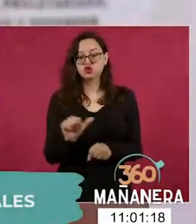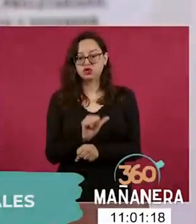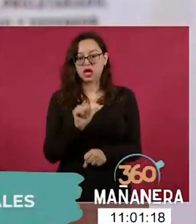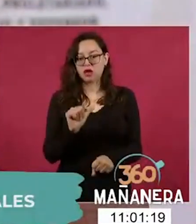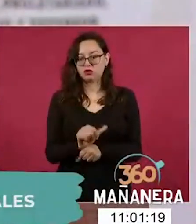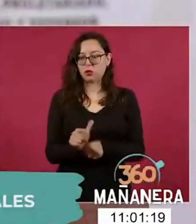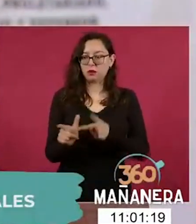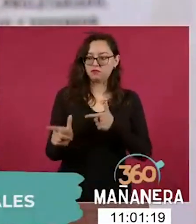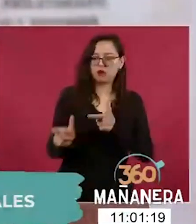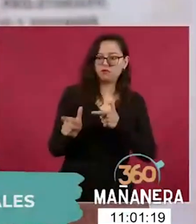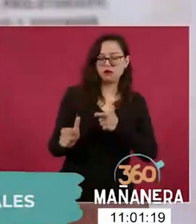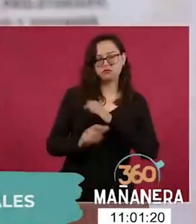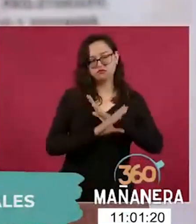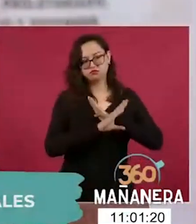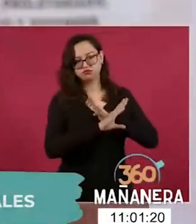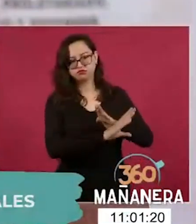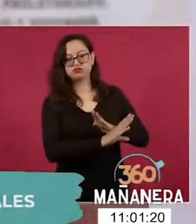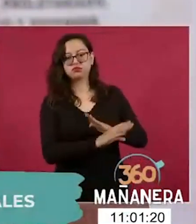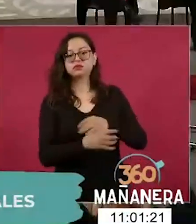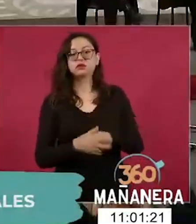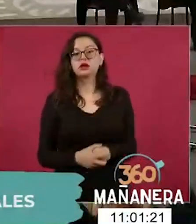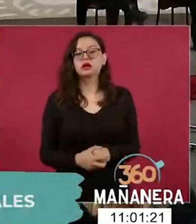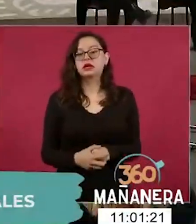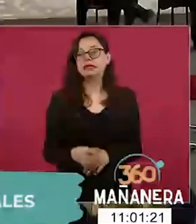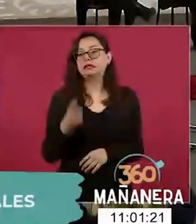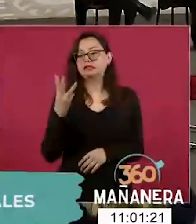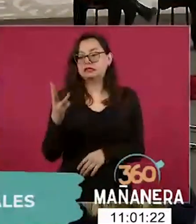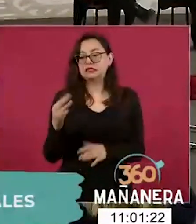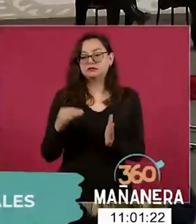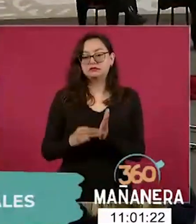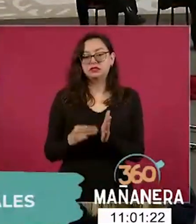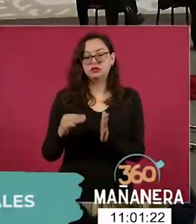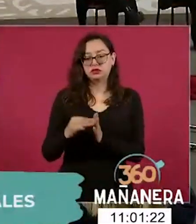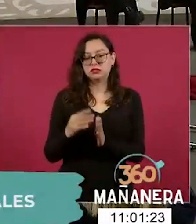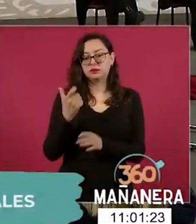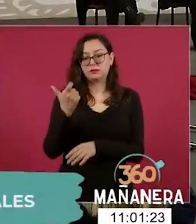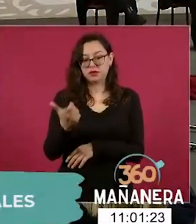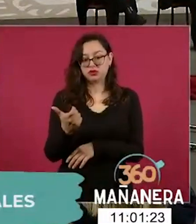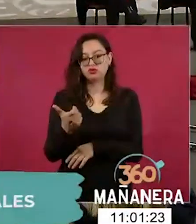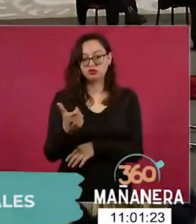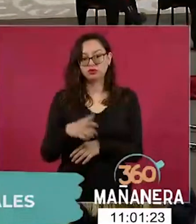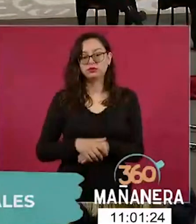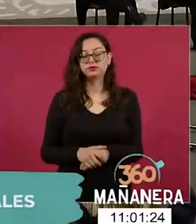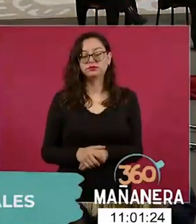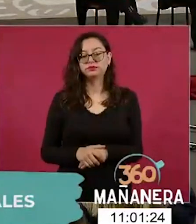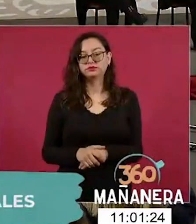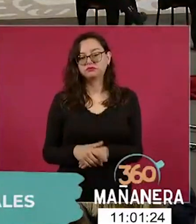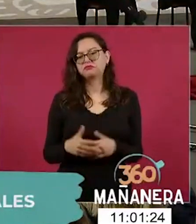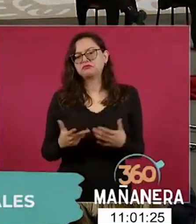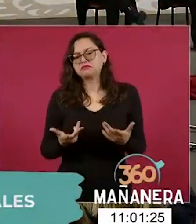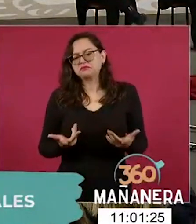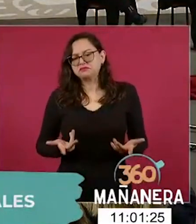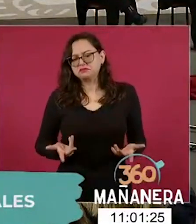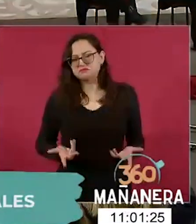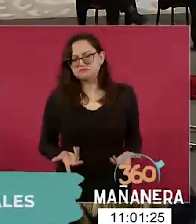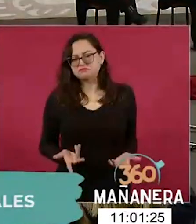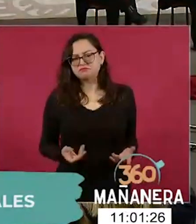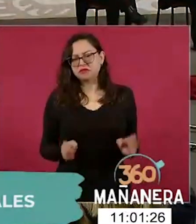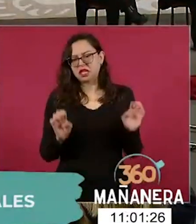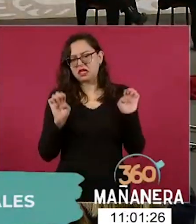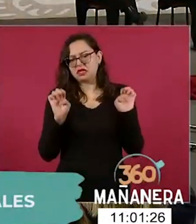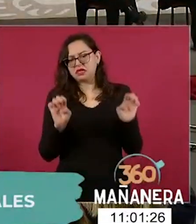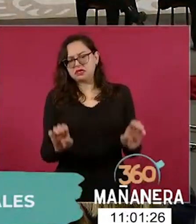el costo por cada vehículo blindado supera los 3 millones de pesos eh pueden ser ya saben de la marca Suburban